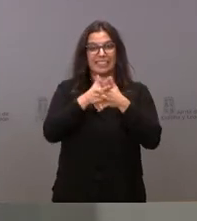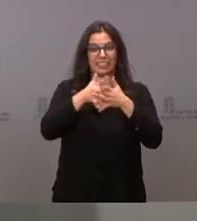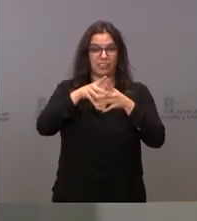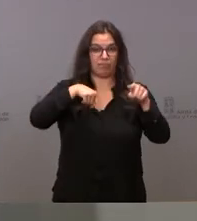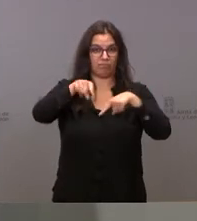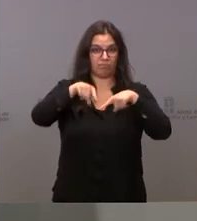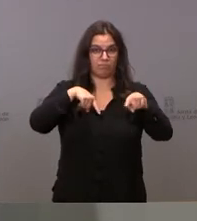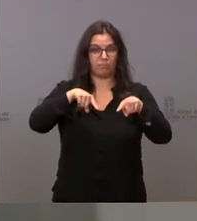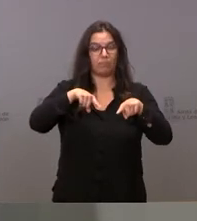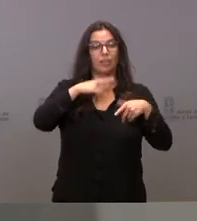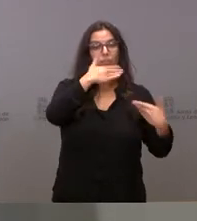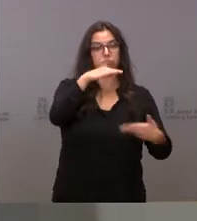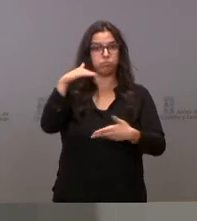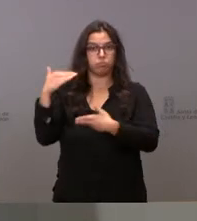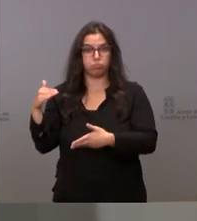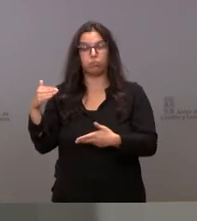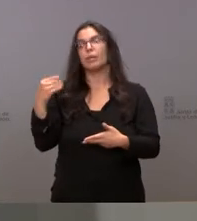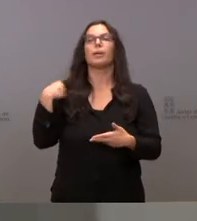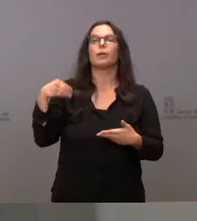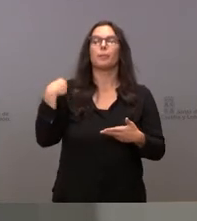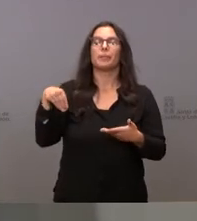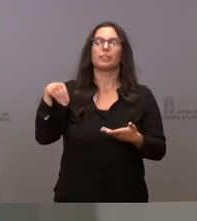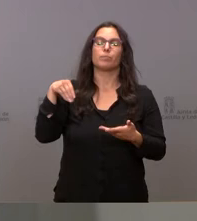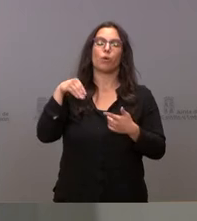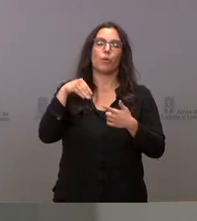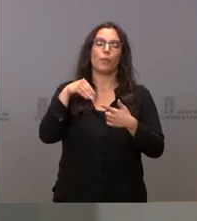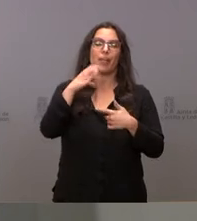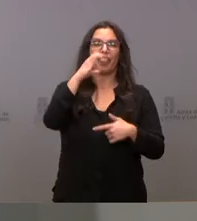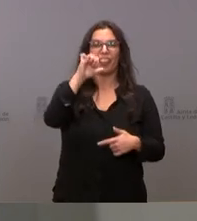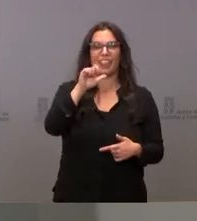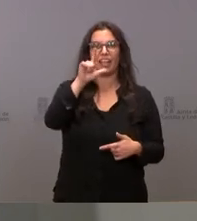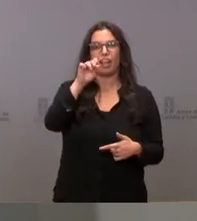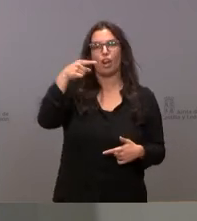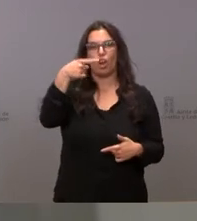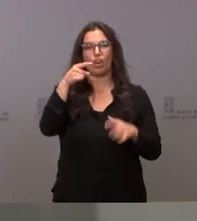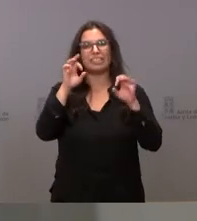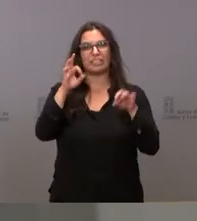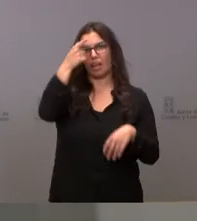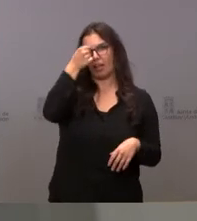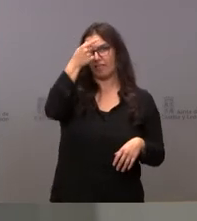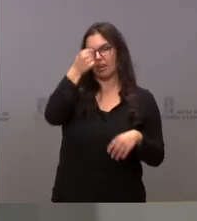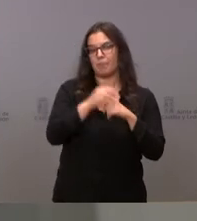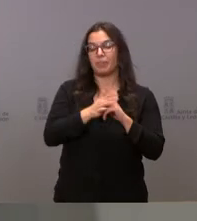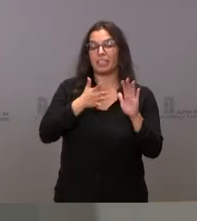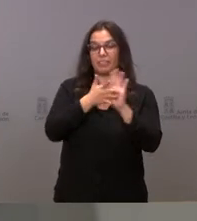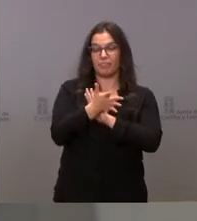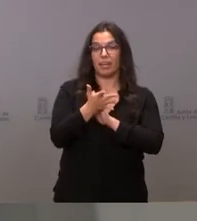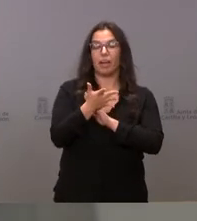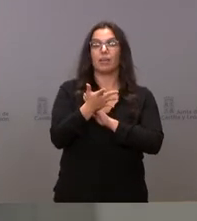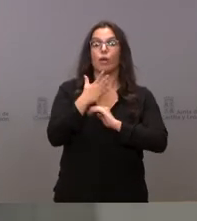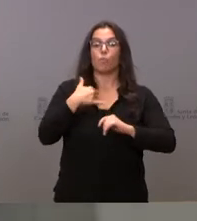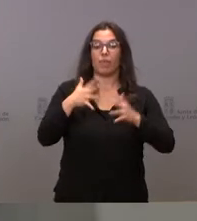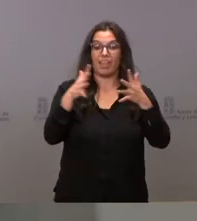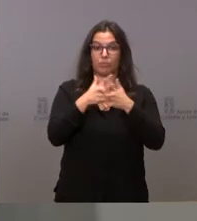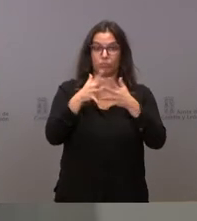logísticas en el enclave Cilog de Ávila. Se aprueba de esta manera la posibilidad de la ampliación de